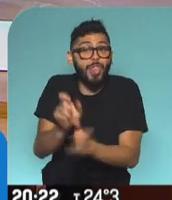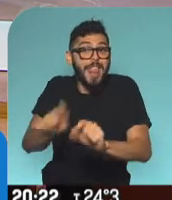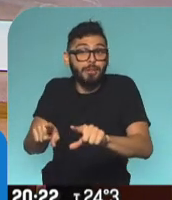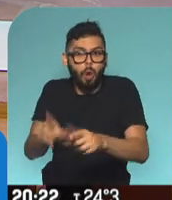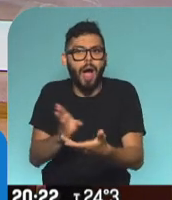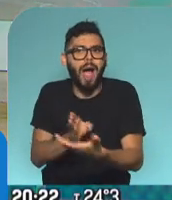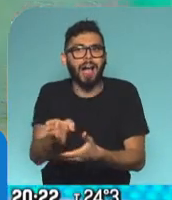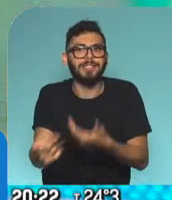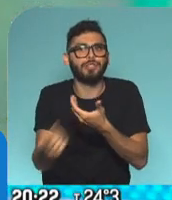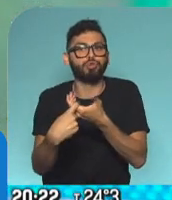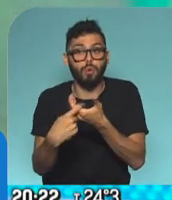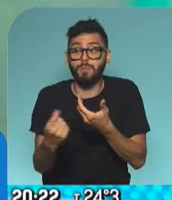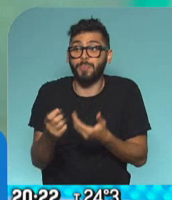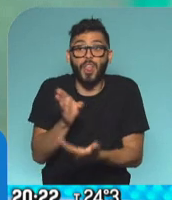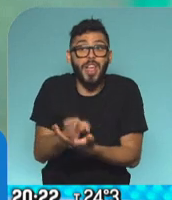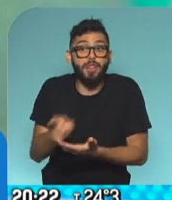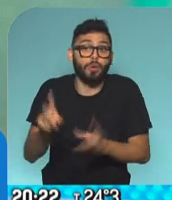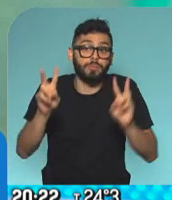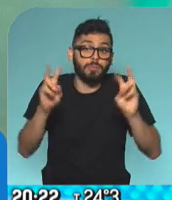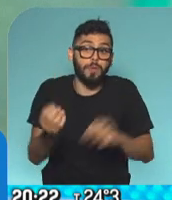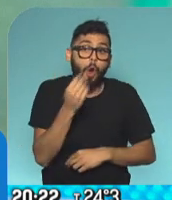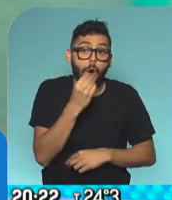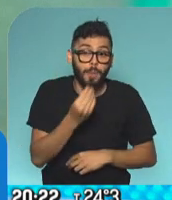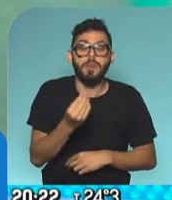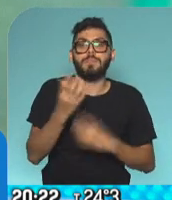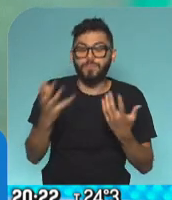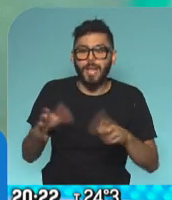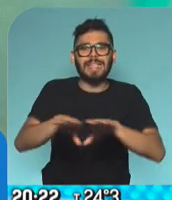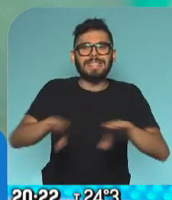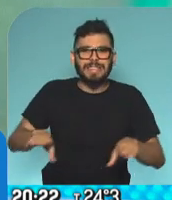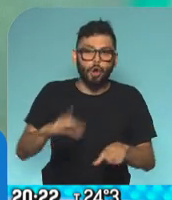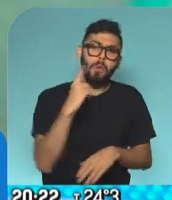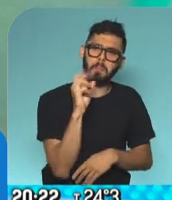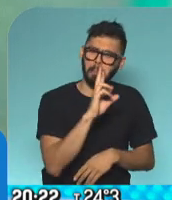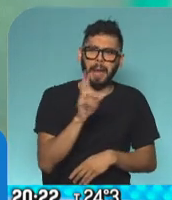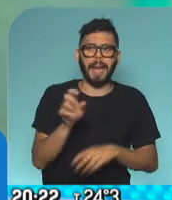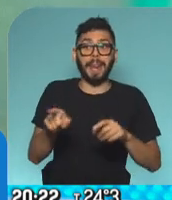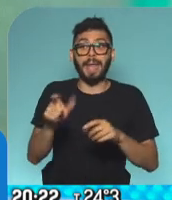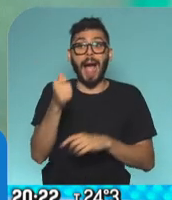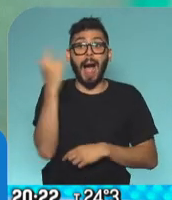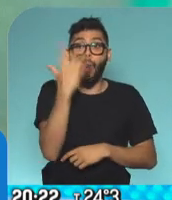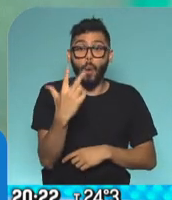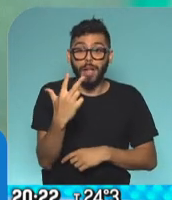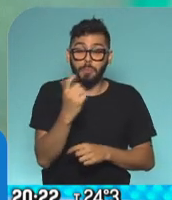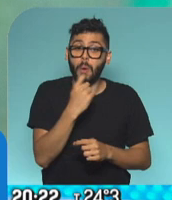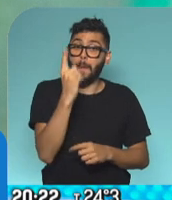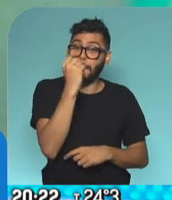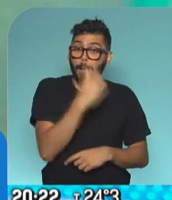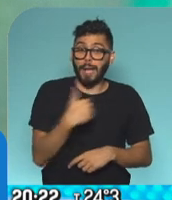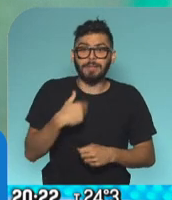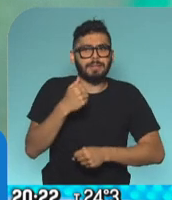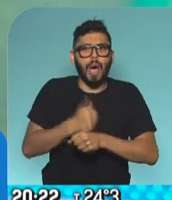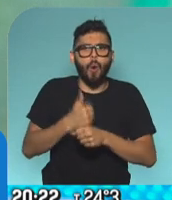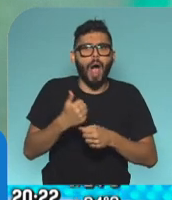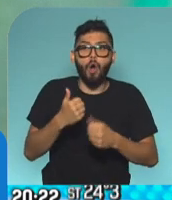muy importante porque tiene carácter alimentario los chicos y chicas en la asignación universal tienen como requisito tener a sus papás sin trabajo estable